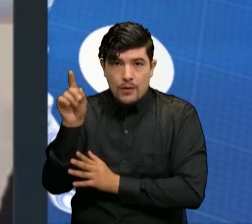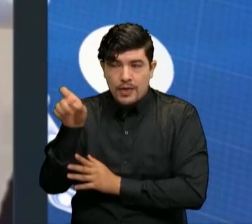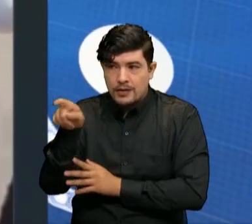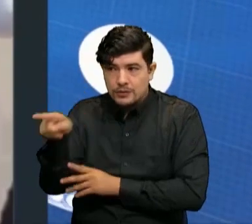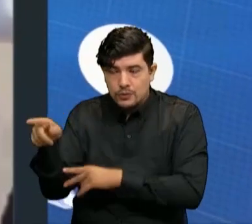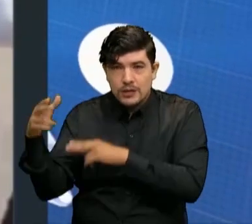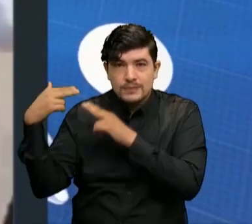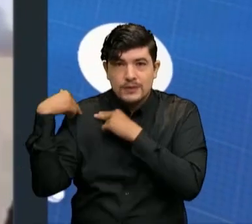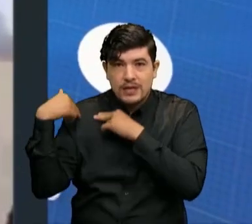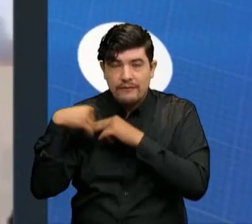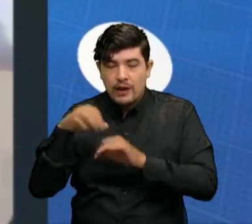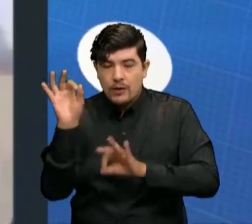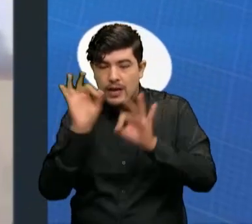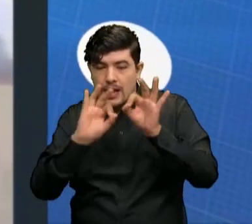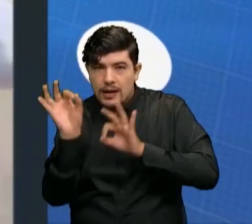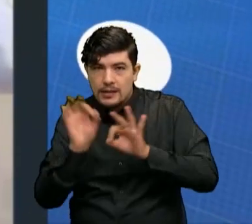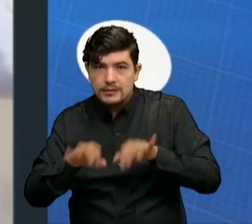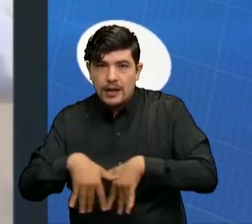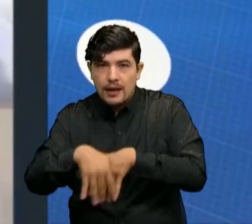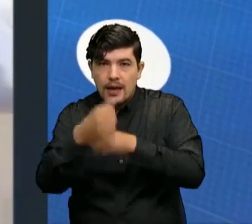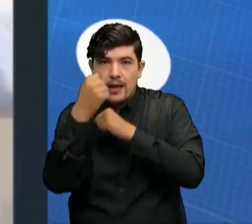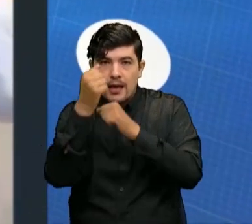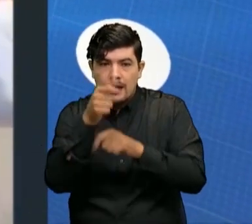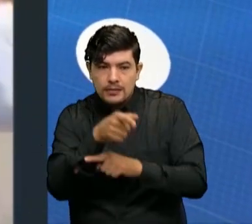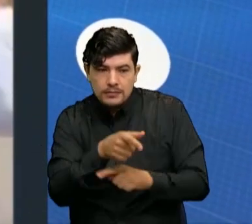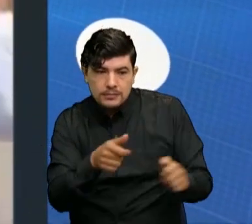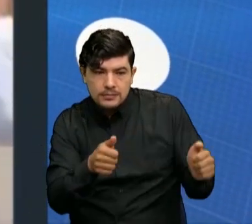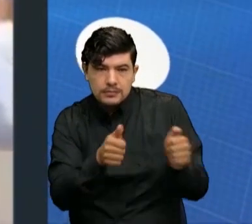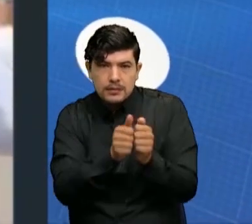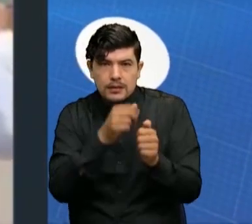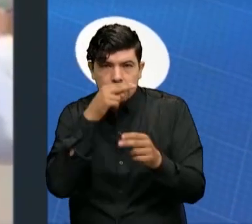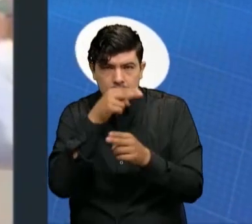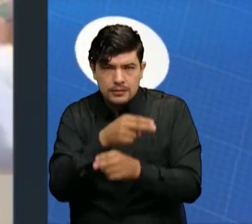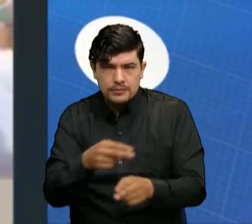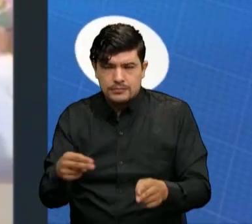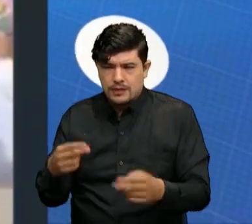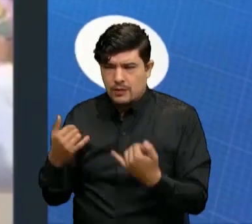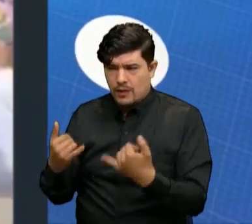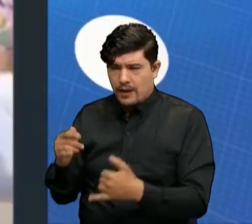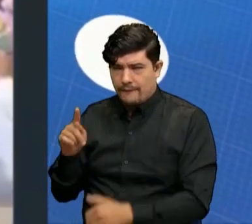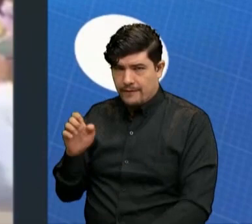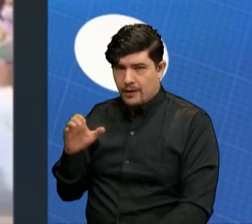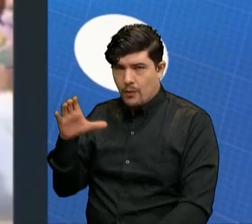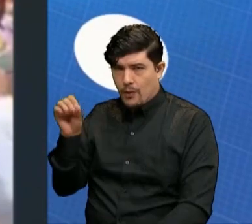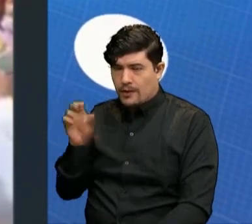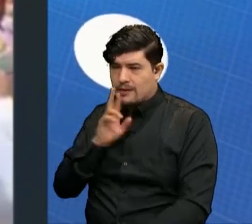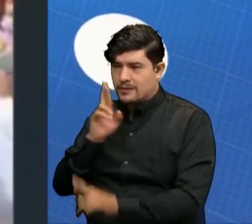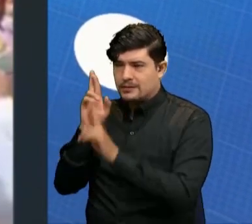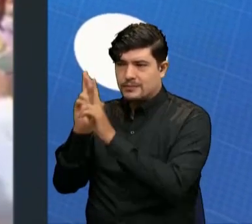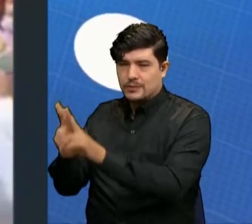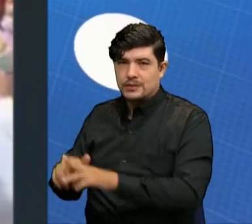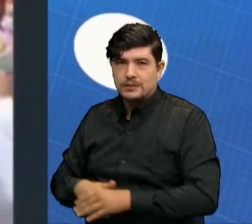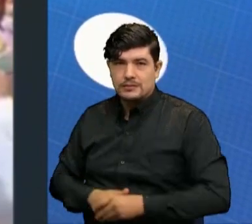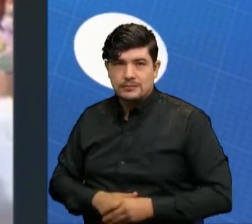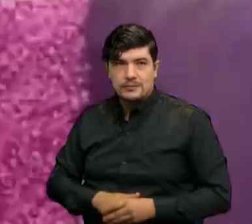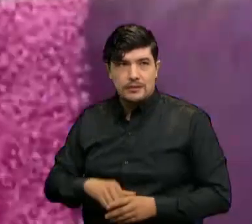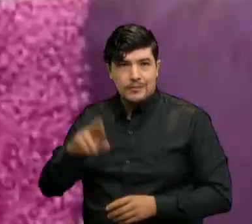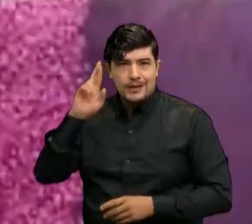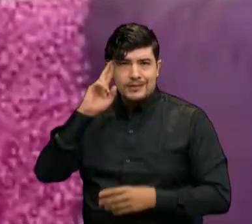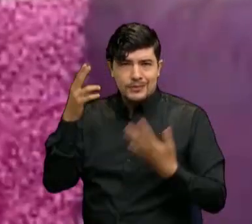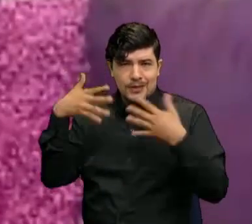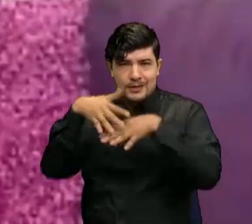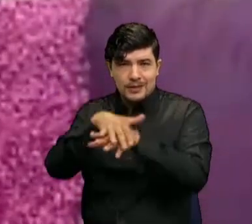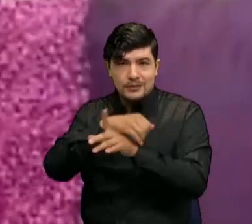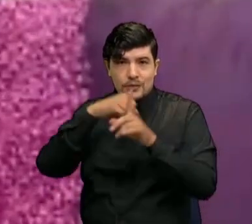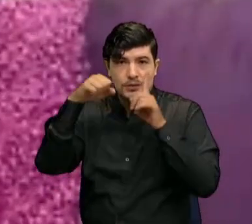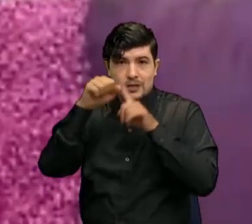organizando este tipo de marchas con niños. FECODE se manifestó al respecto. Es por eso que están circulando un video en las redes